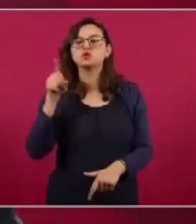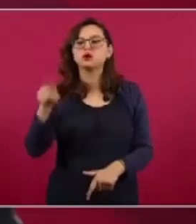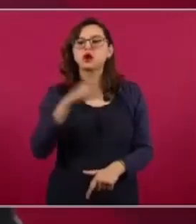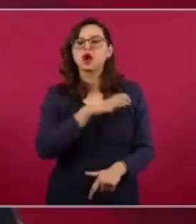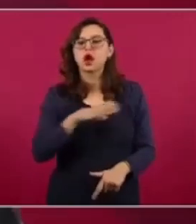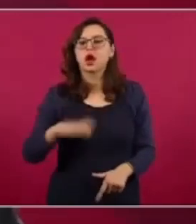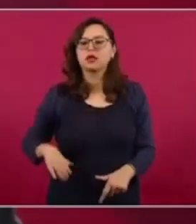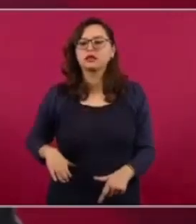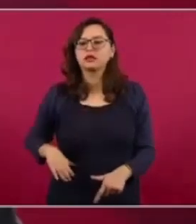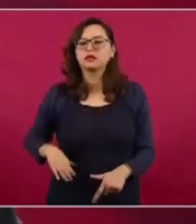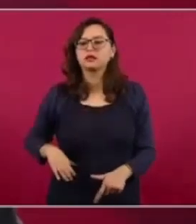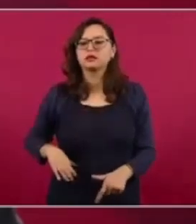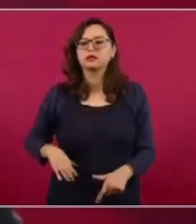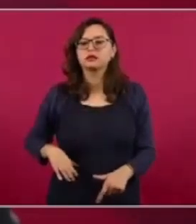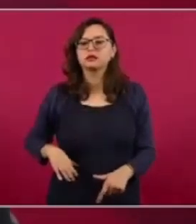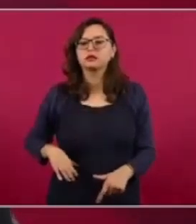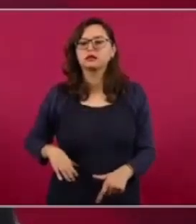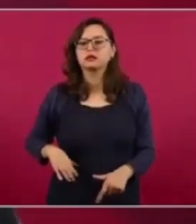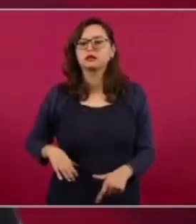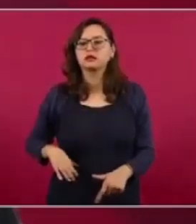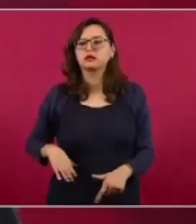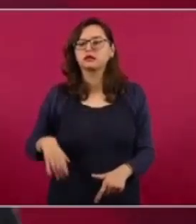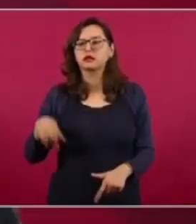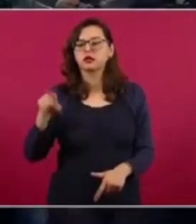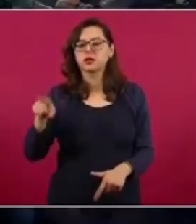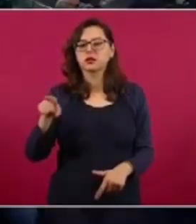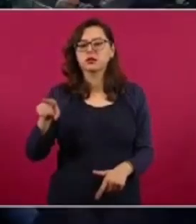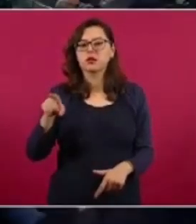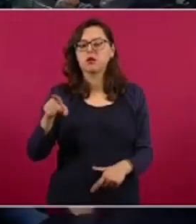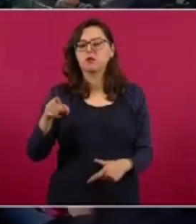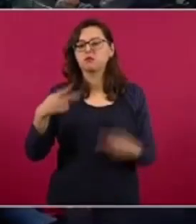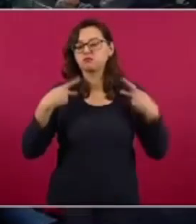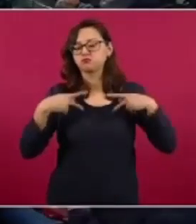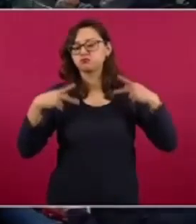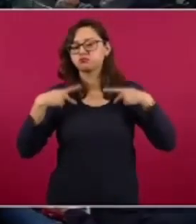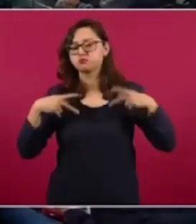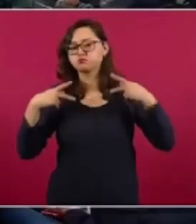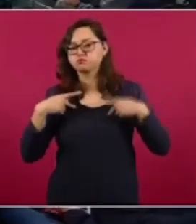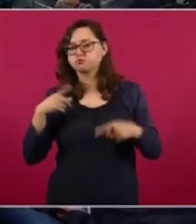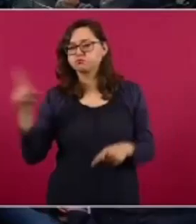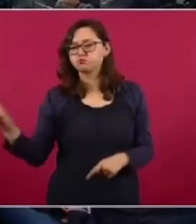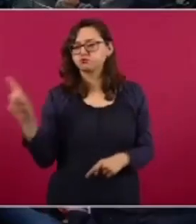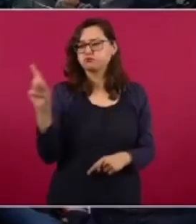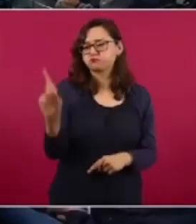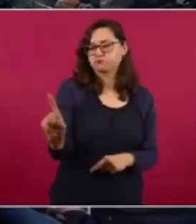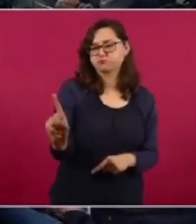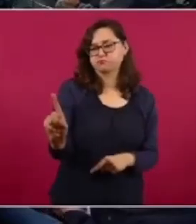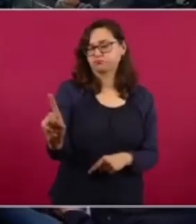del bloque conservador, fuese fulano, y el candidato